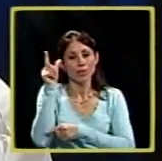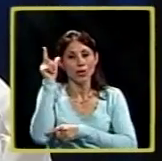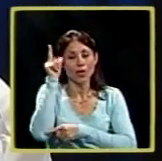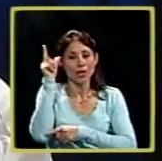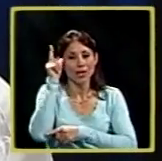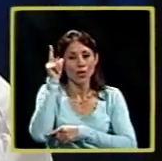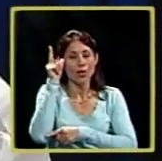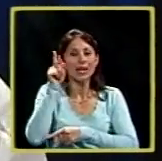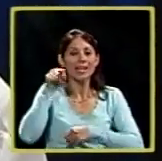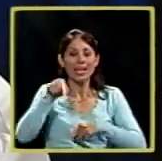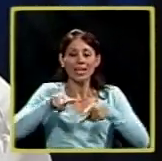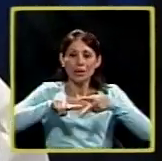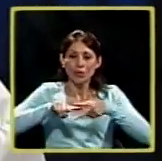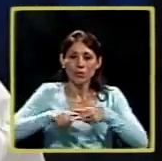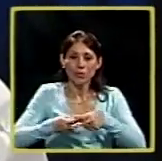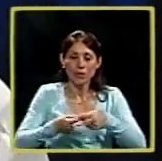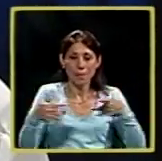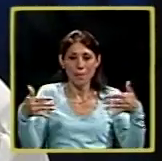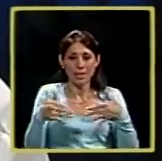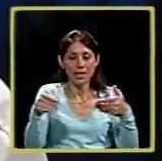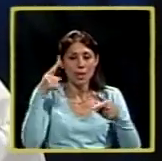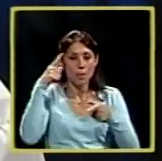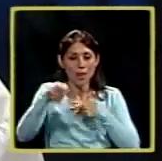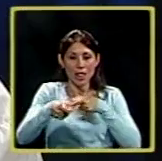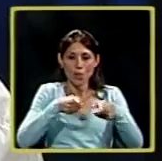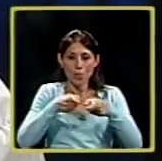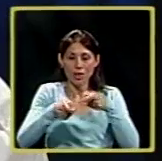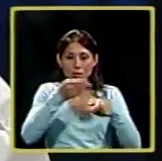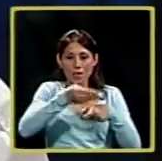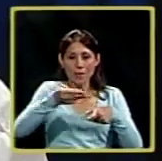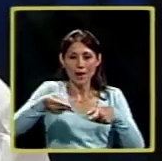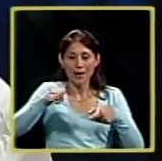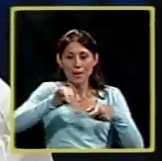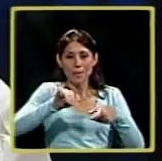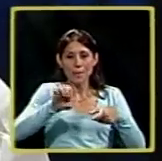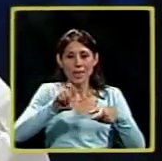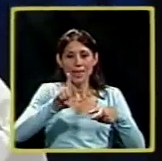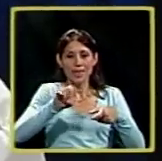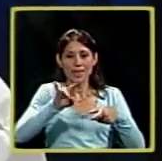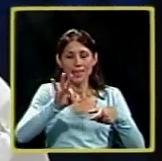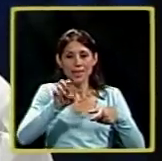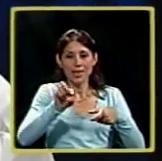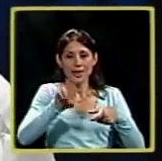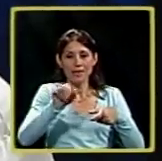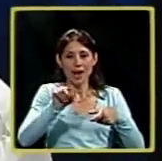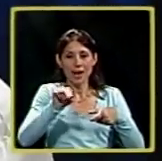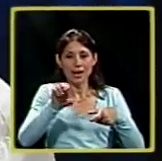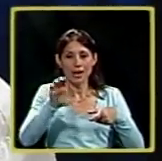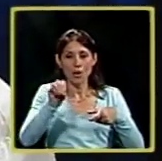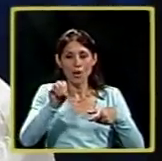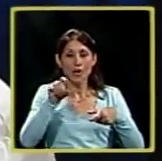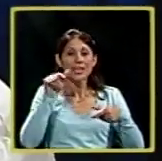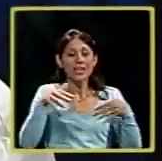una batalla por el dominio del Mediterráneo, y la batalla se plantea justamente como la